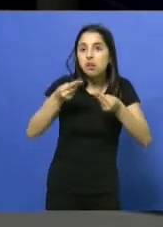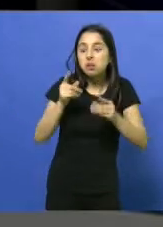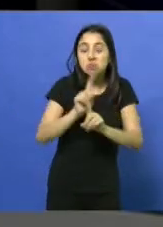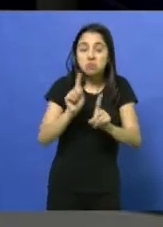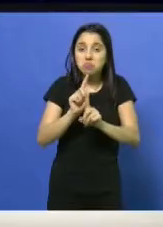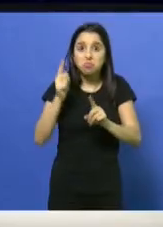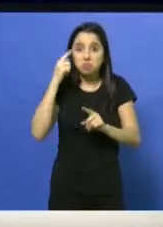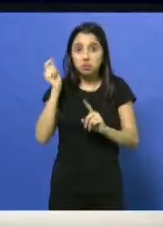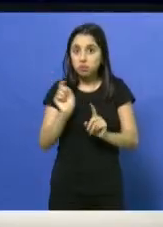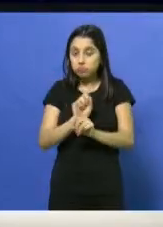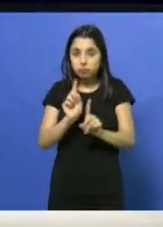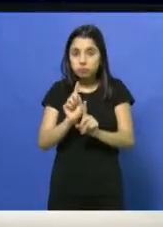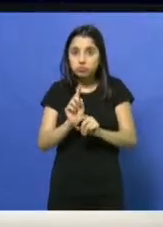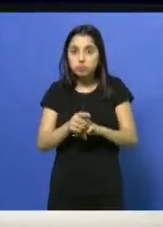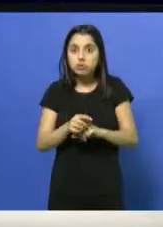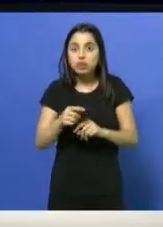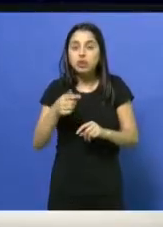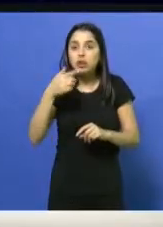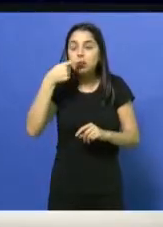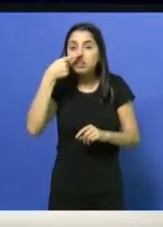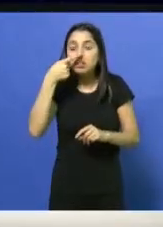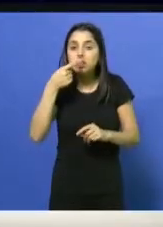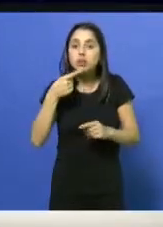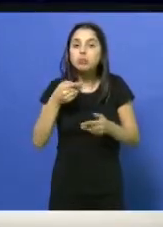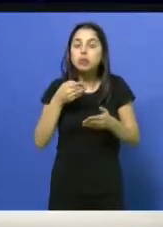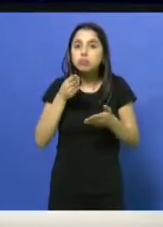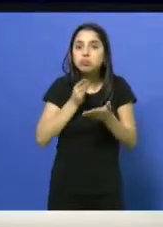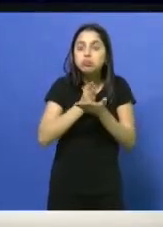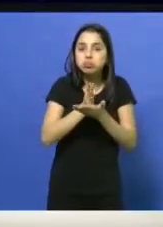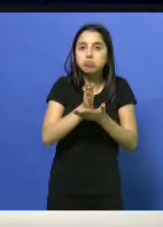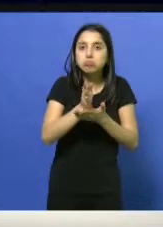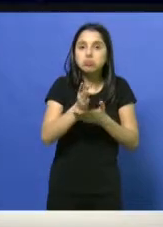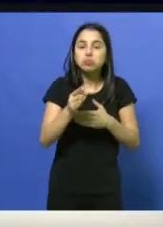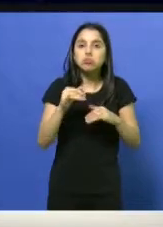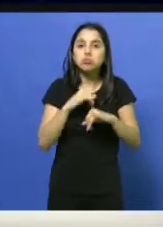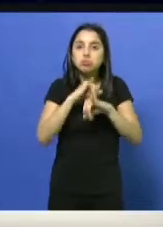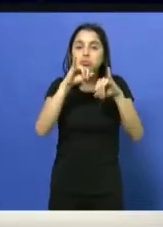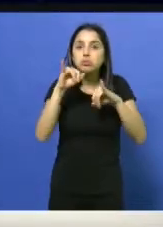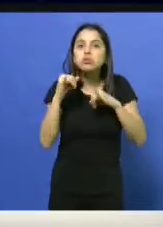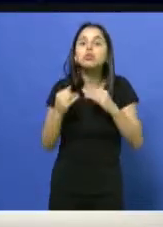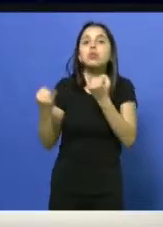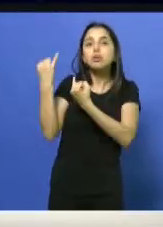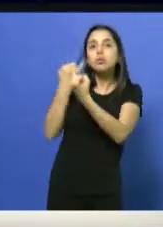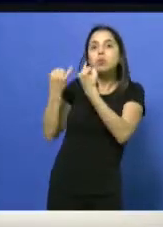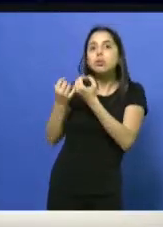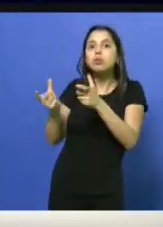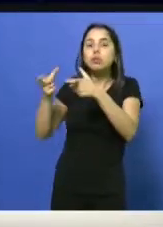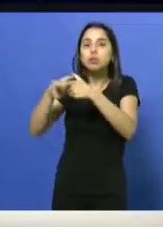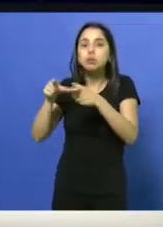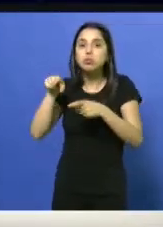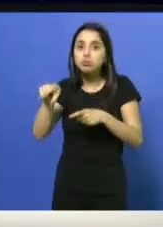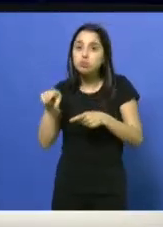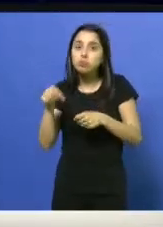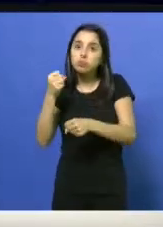¿no? De todas maneras, es un tema para seguirlo y lo vamos a continuar. Vamos a seguir hablando también con los gremios que representan a